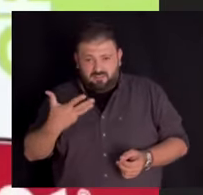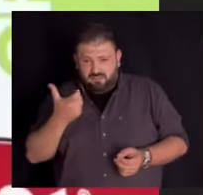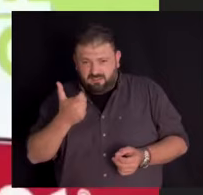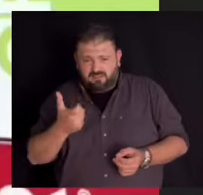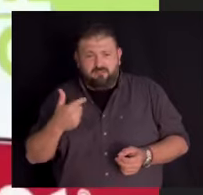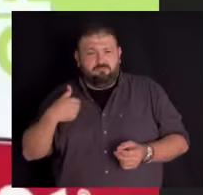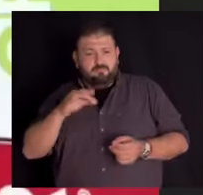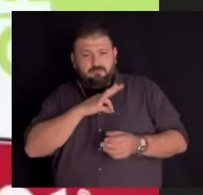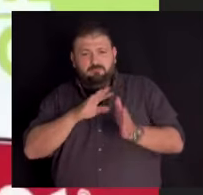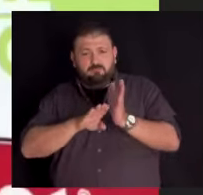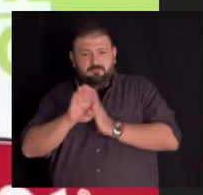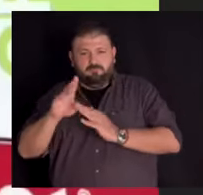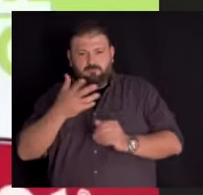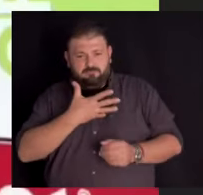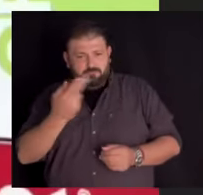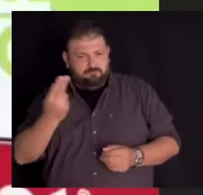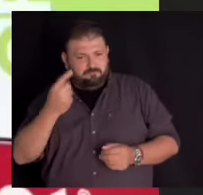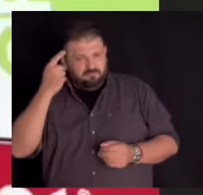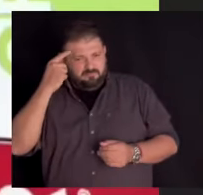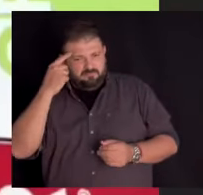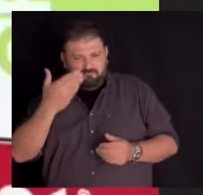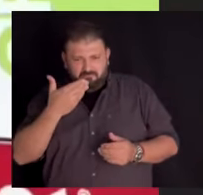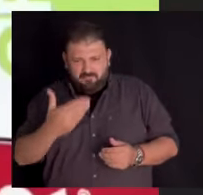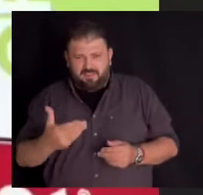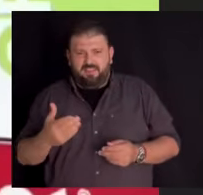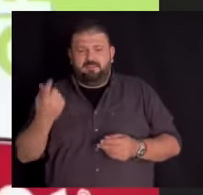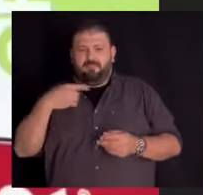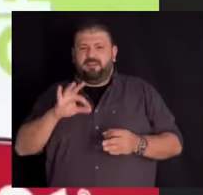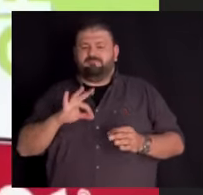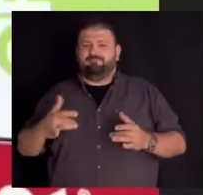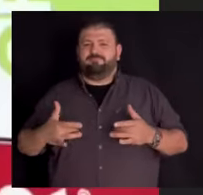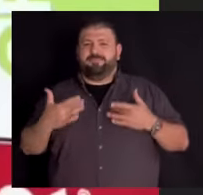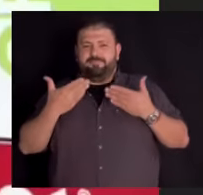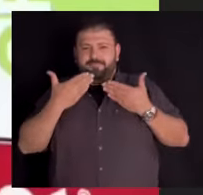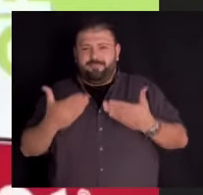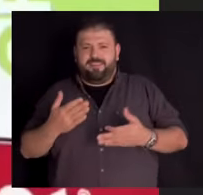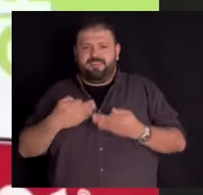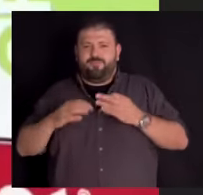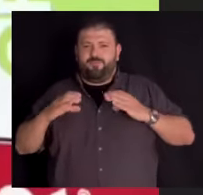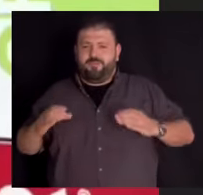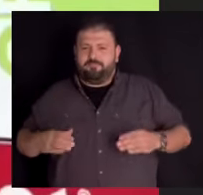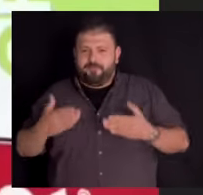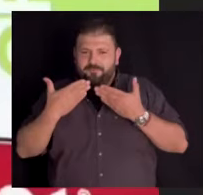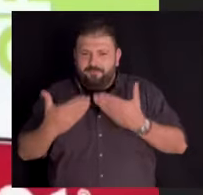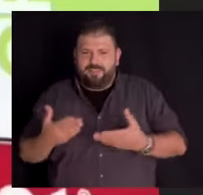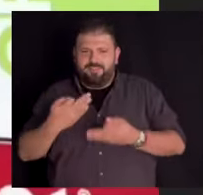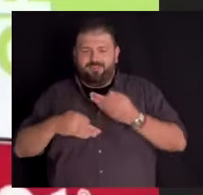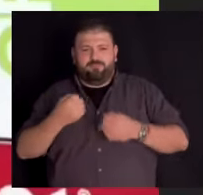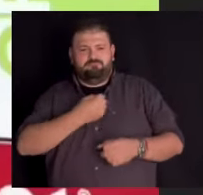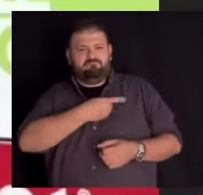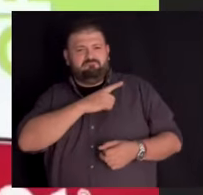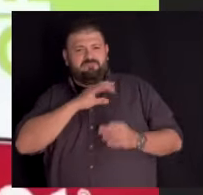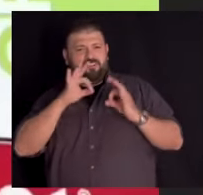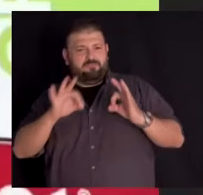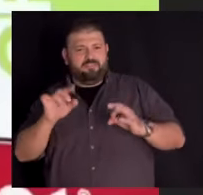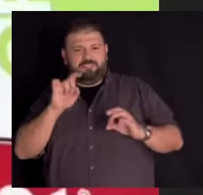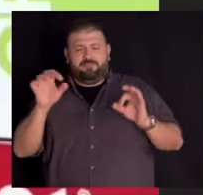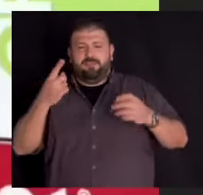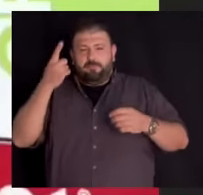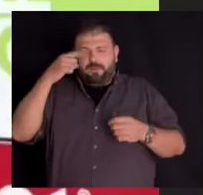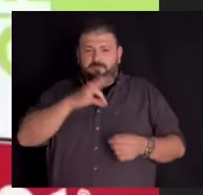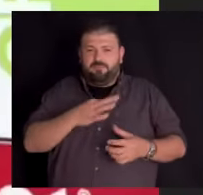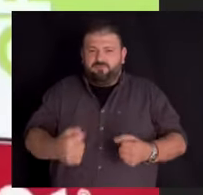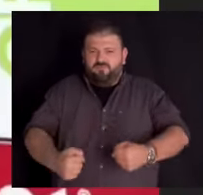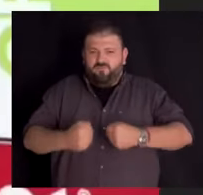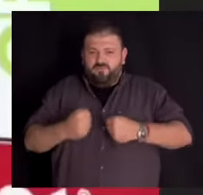también necesitamos la nutrición. Porque necesitamos tener un sistema nervioso, un sistema inmunológico sano. Necesitamos estar fuertes para poder luchar